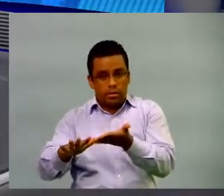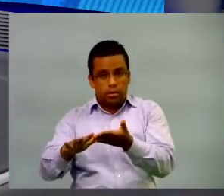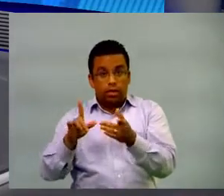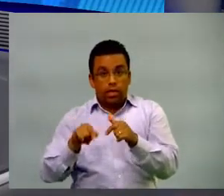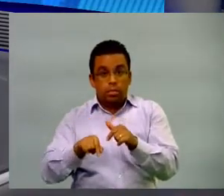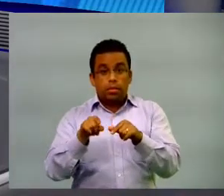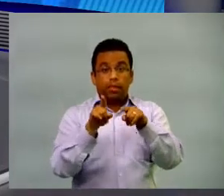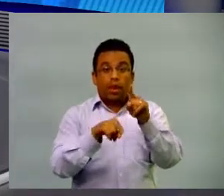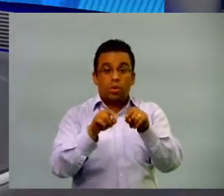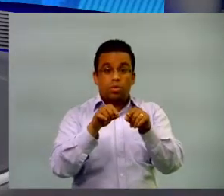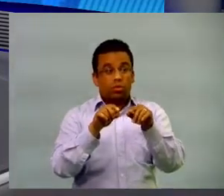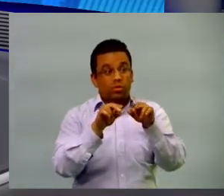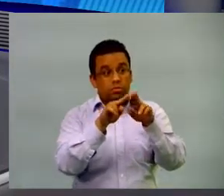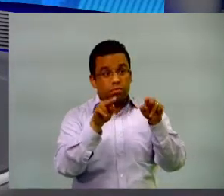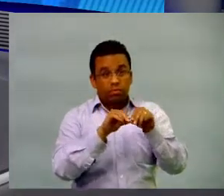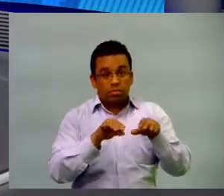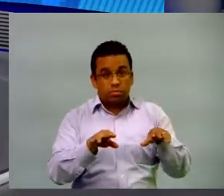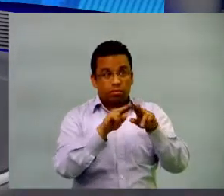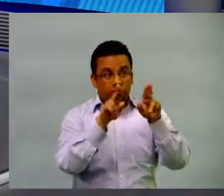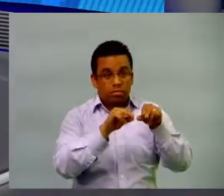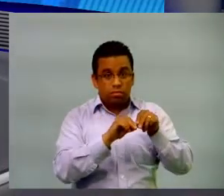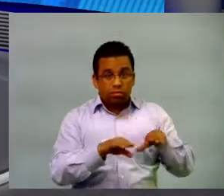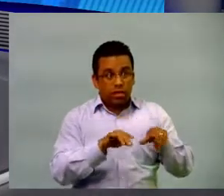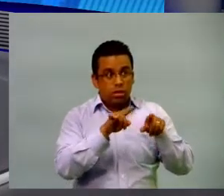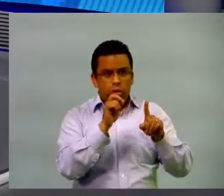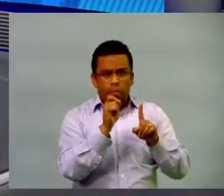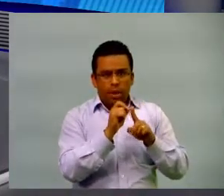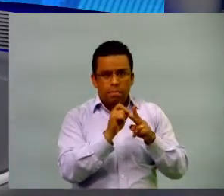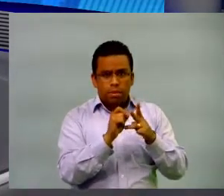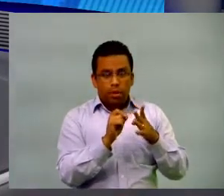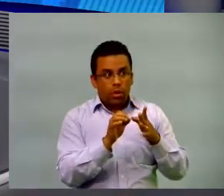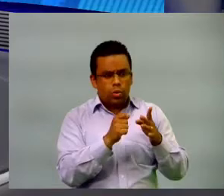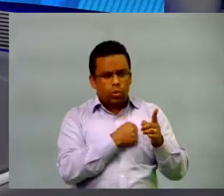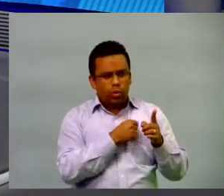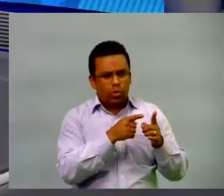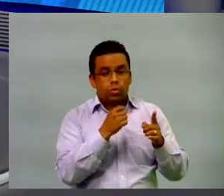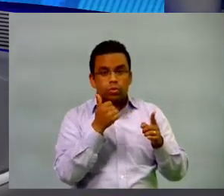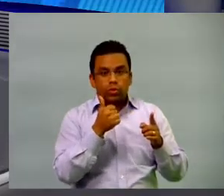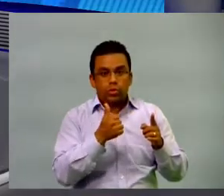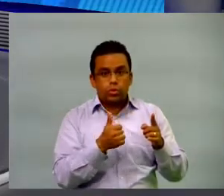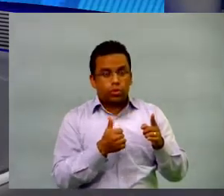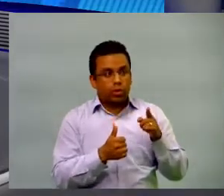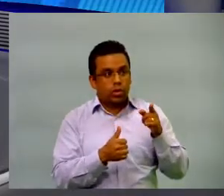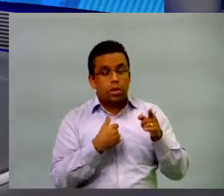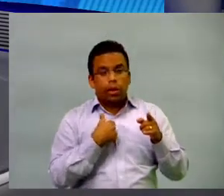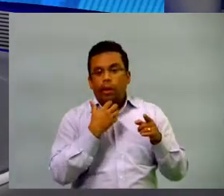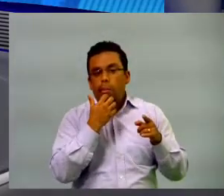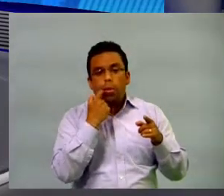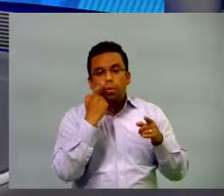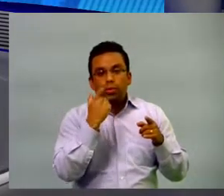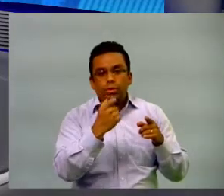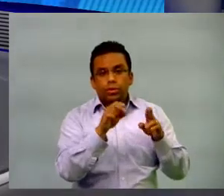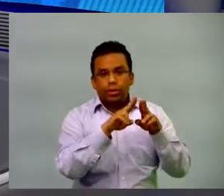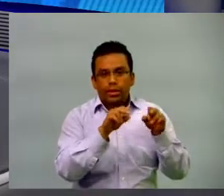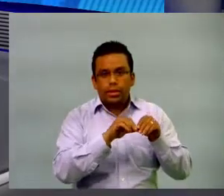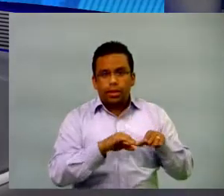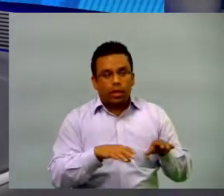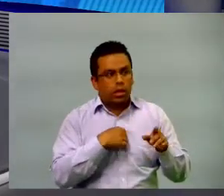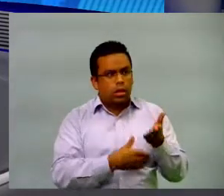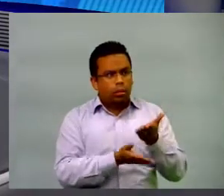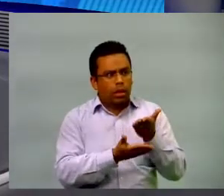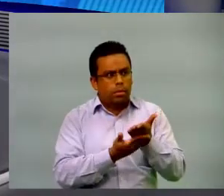aquellas páginas y compartir esas páginas favoritas que nosotros marcamos cuando estamos haciendo búsquedas de internet y que nos dan